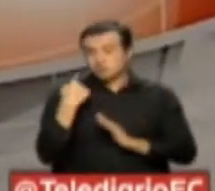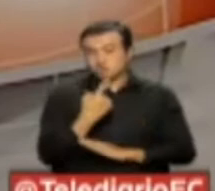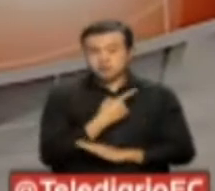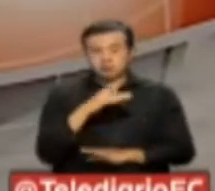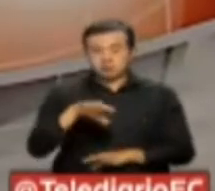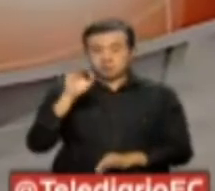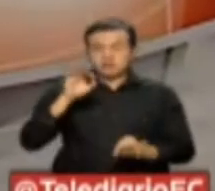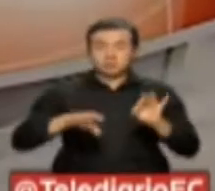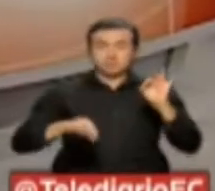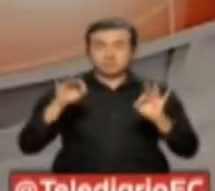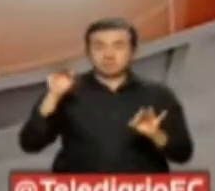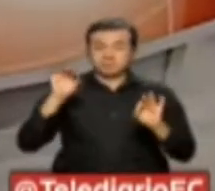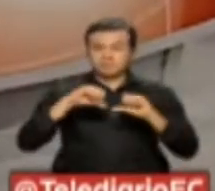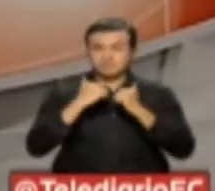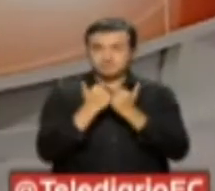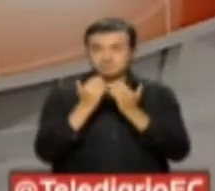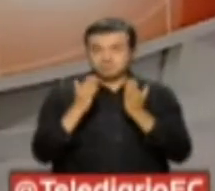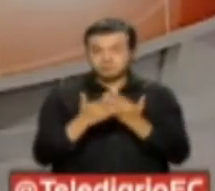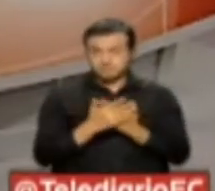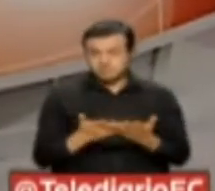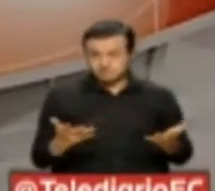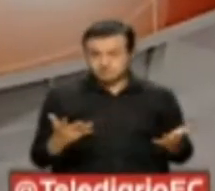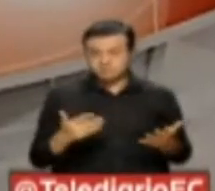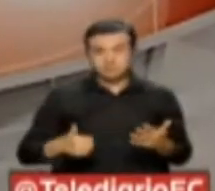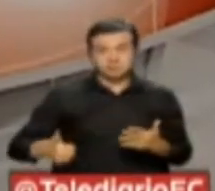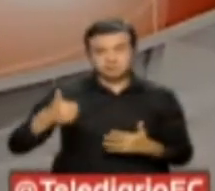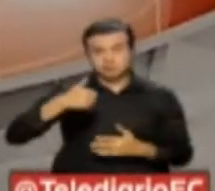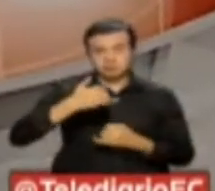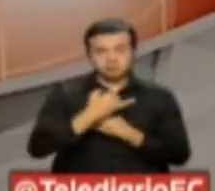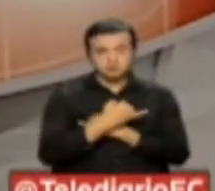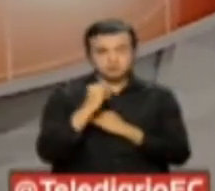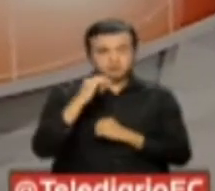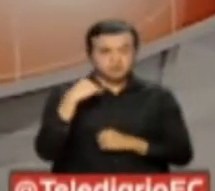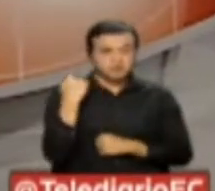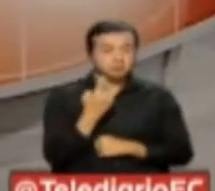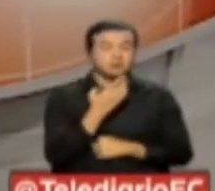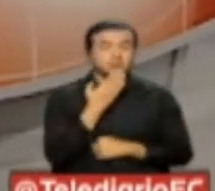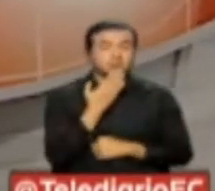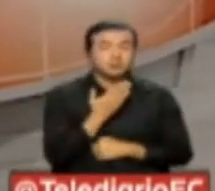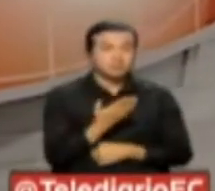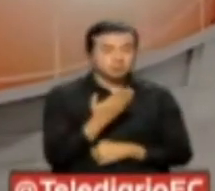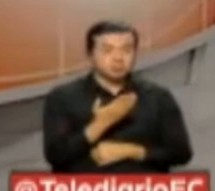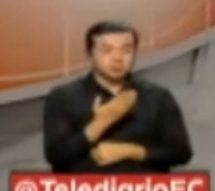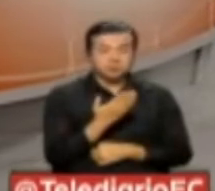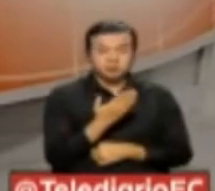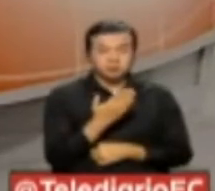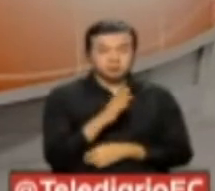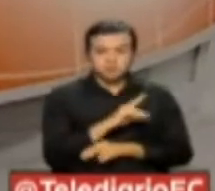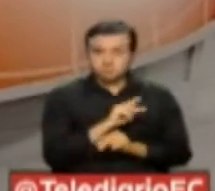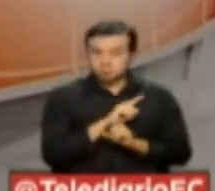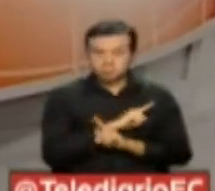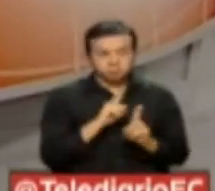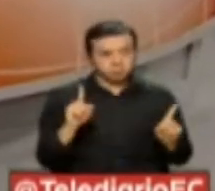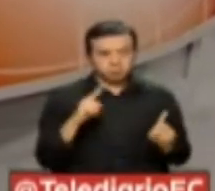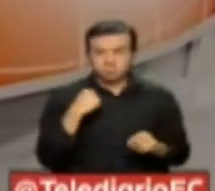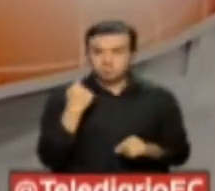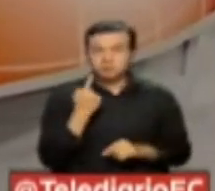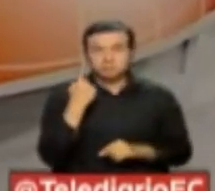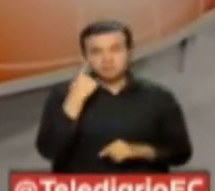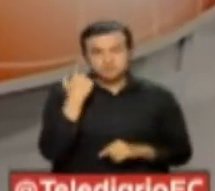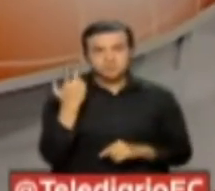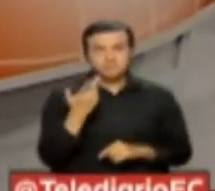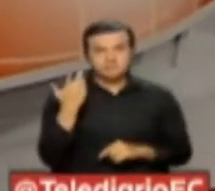designados por la asamblea que es un poder independiente pero nosotros no respondemos absolutamente nadie somos y lo hacemos